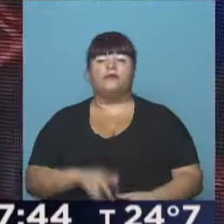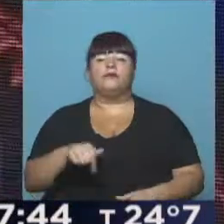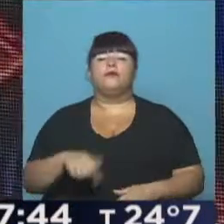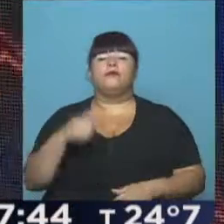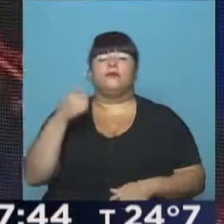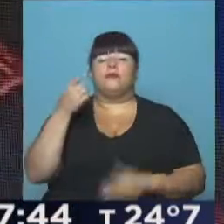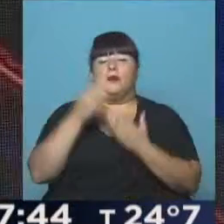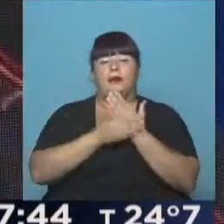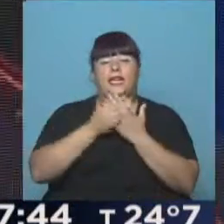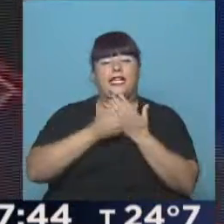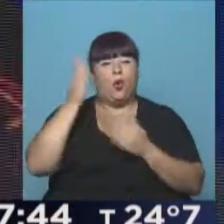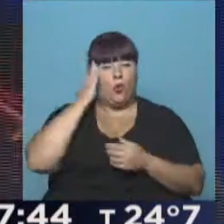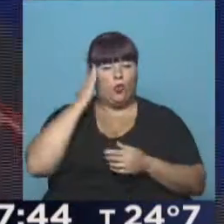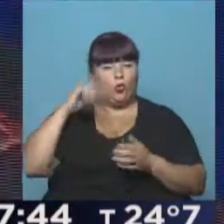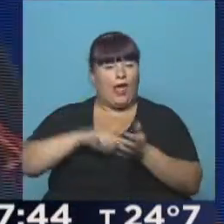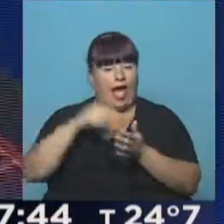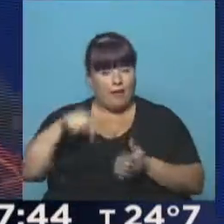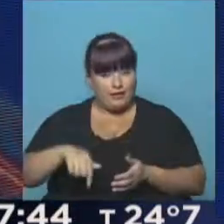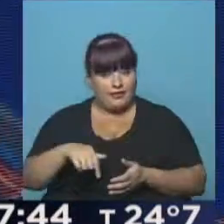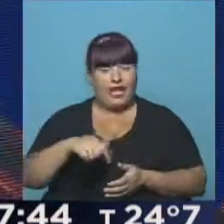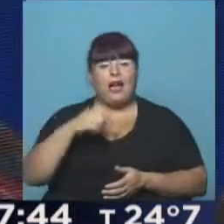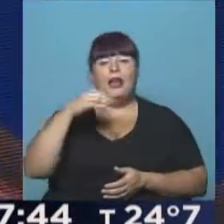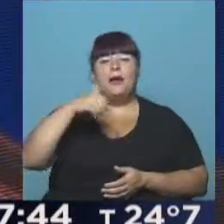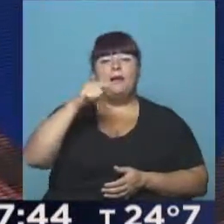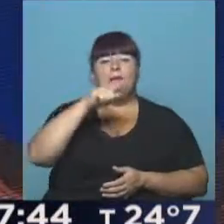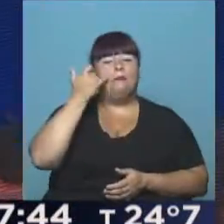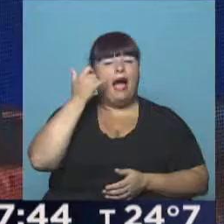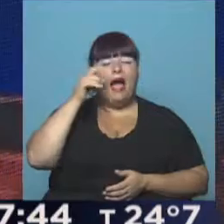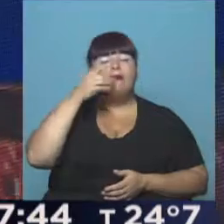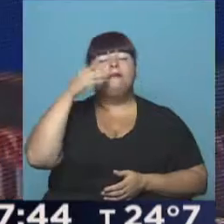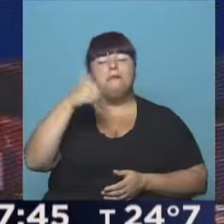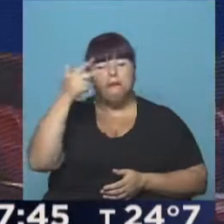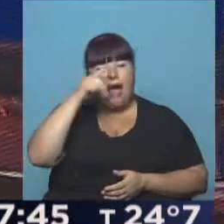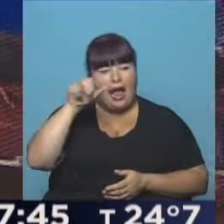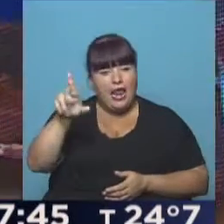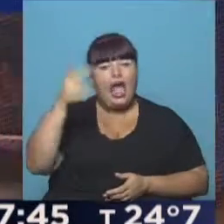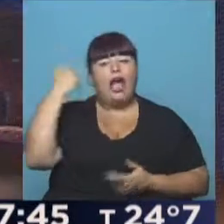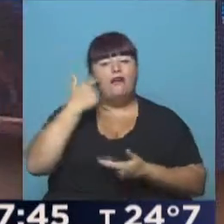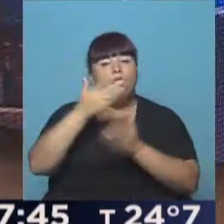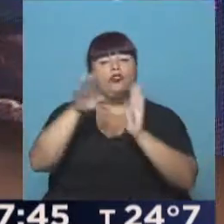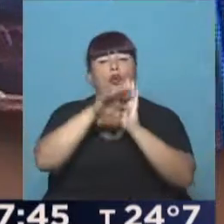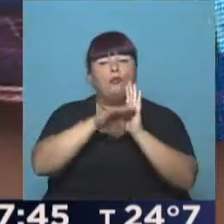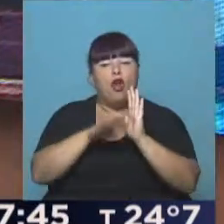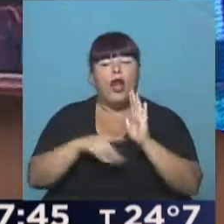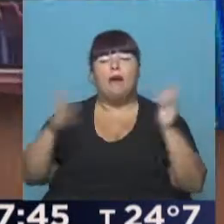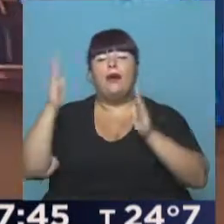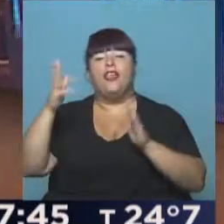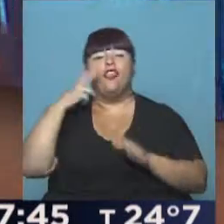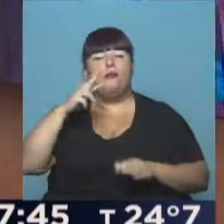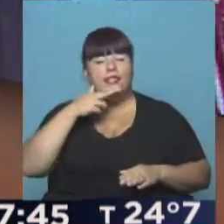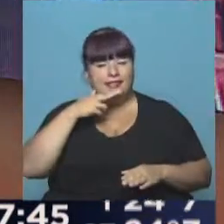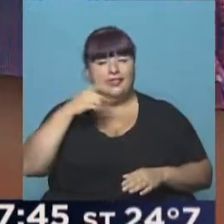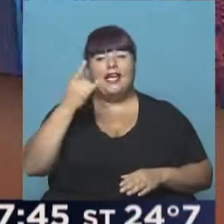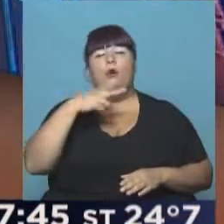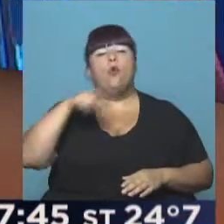Con la presencia del ministro de Cultura de la Ciudad de Buenos Aires, Ángel Mahler, se presentó ayer la programación de la temporada 2017